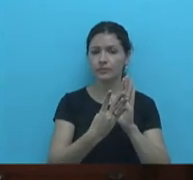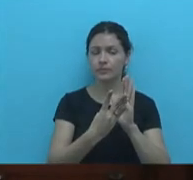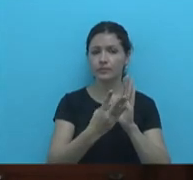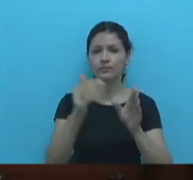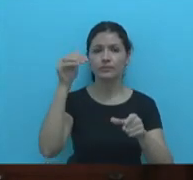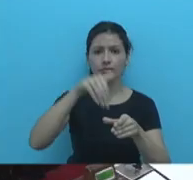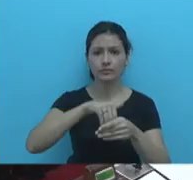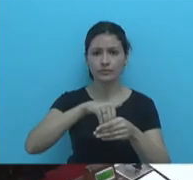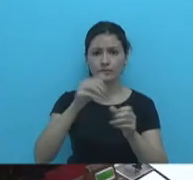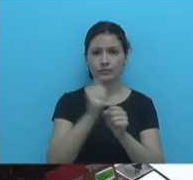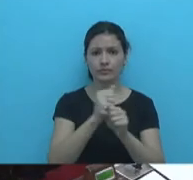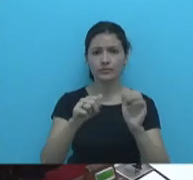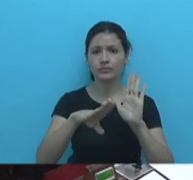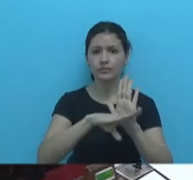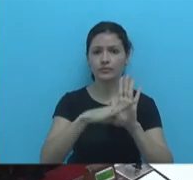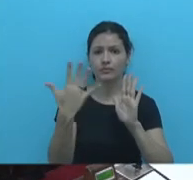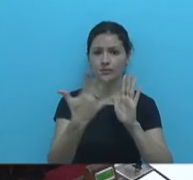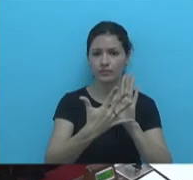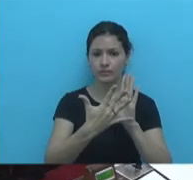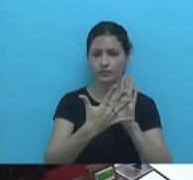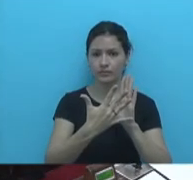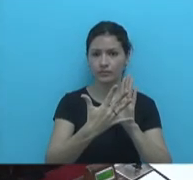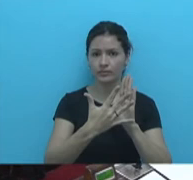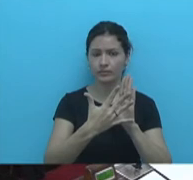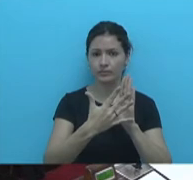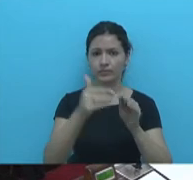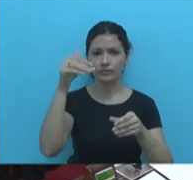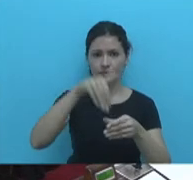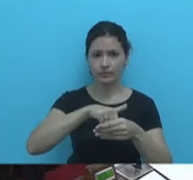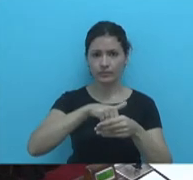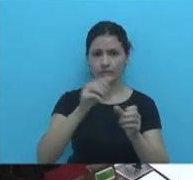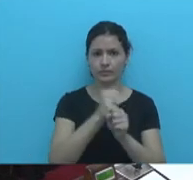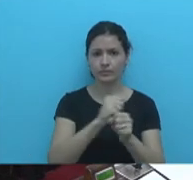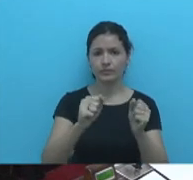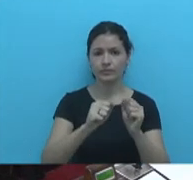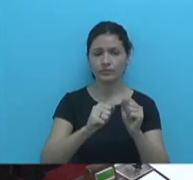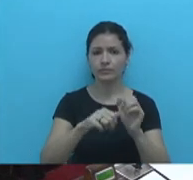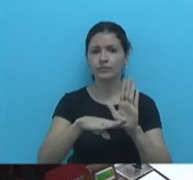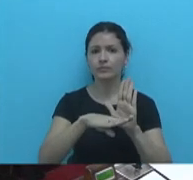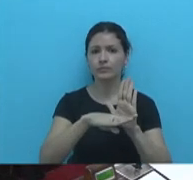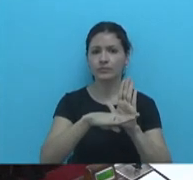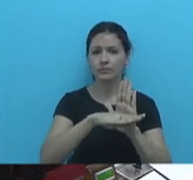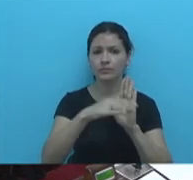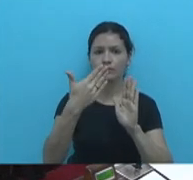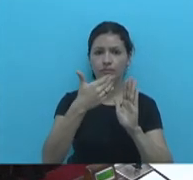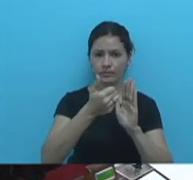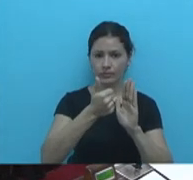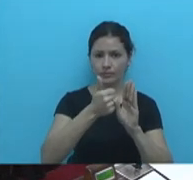cuarto, aprobado, artículo quinto, aprobado,